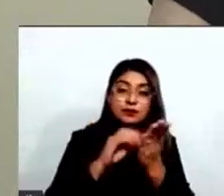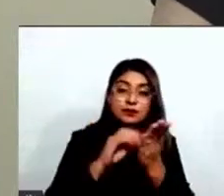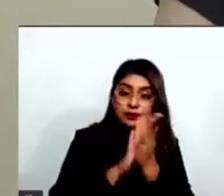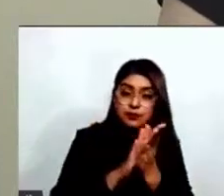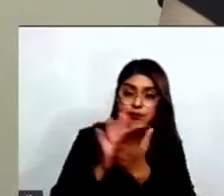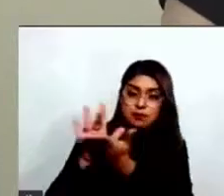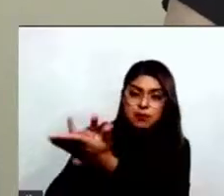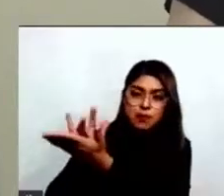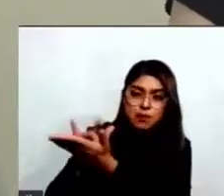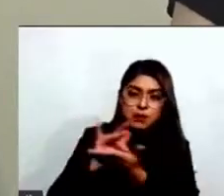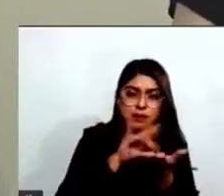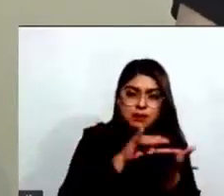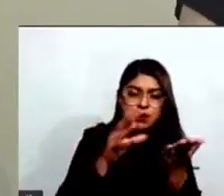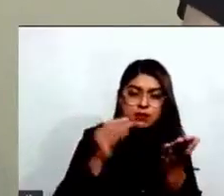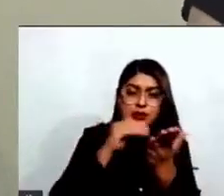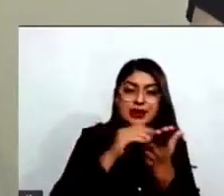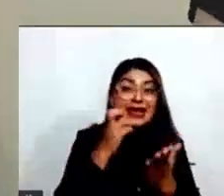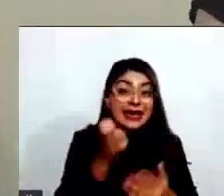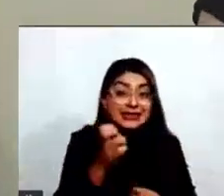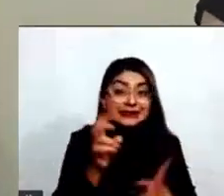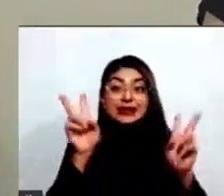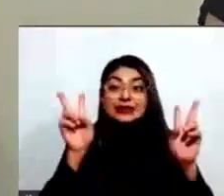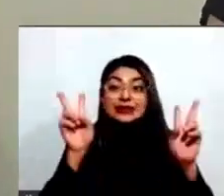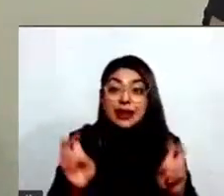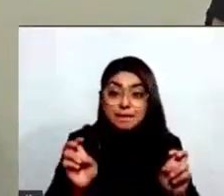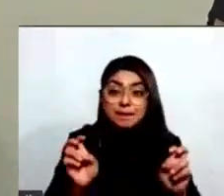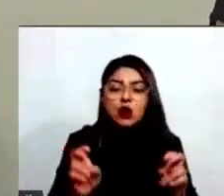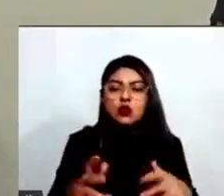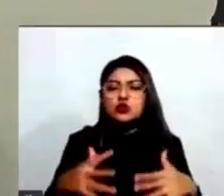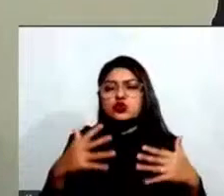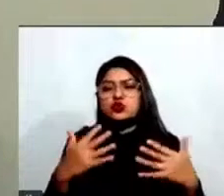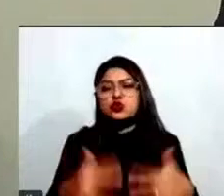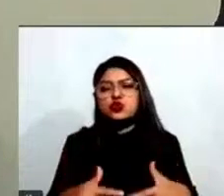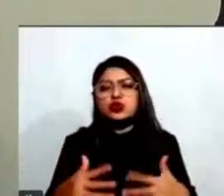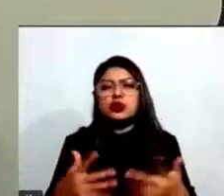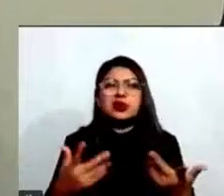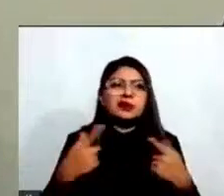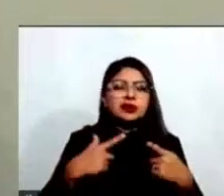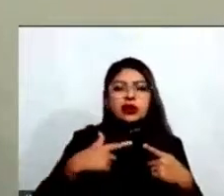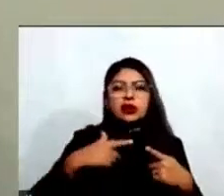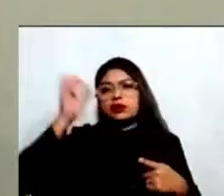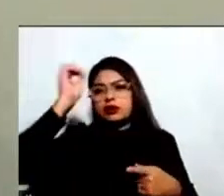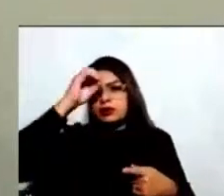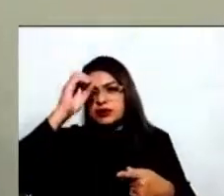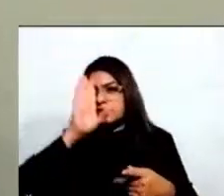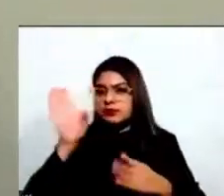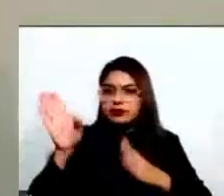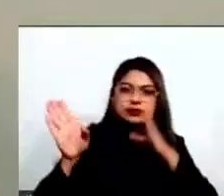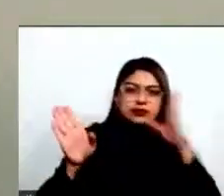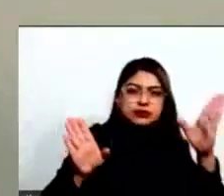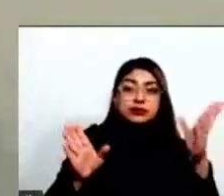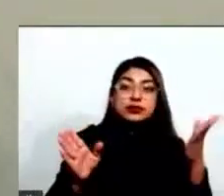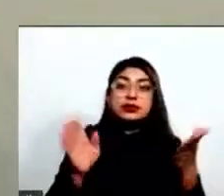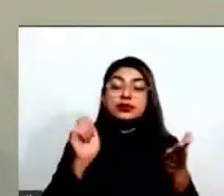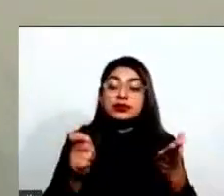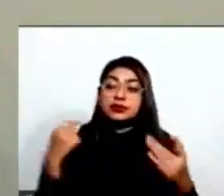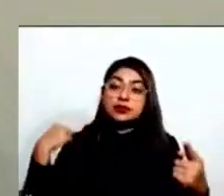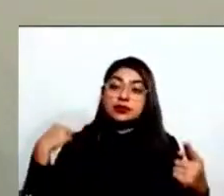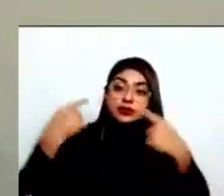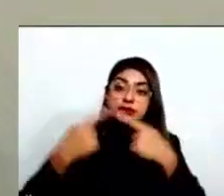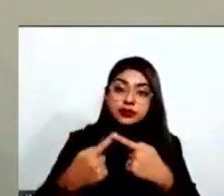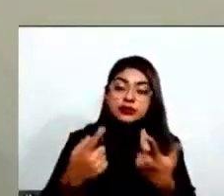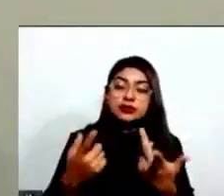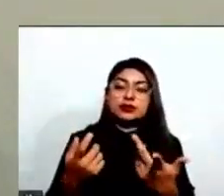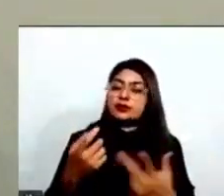cuestión profundamente espinosa y sobre todo controversial en los últimos tiempos, no solamente